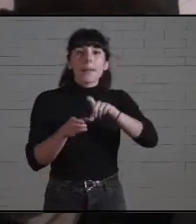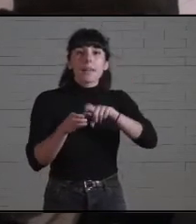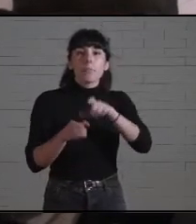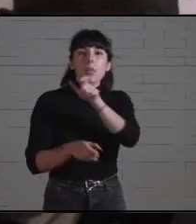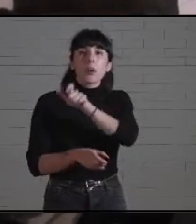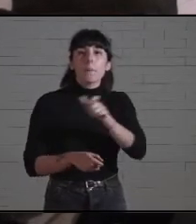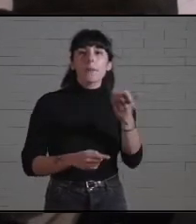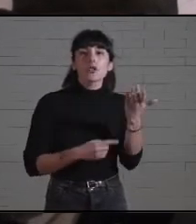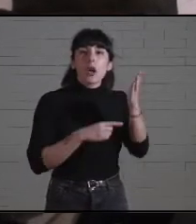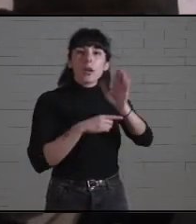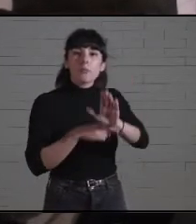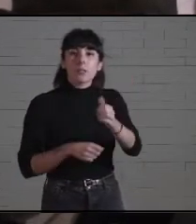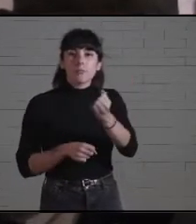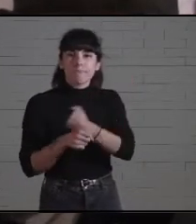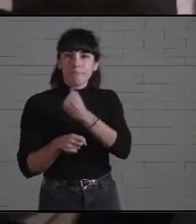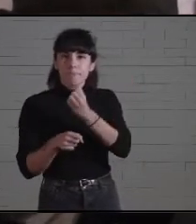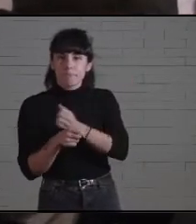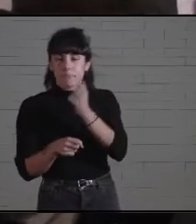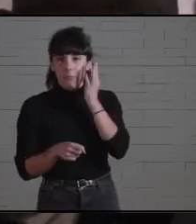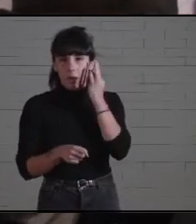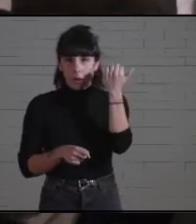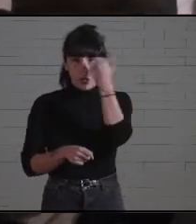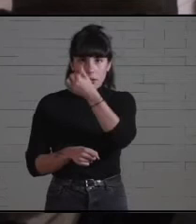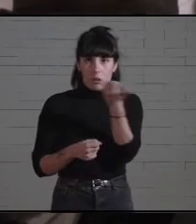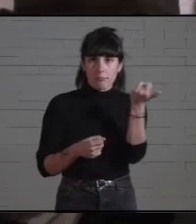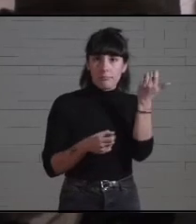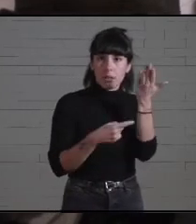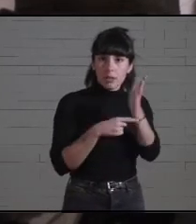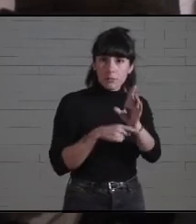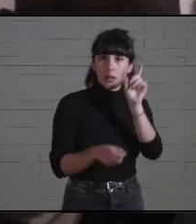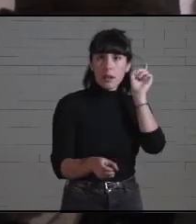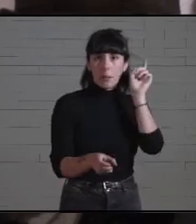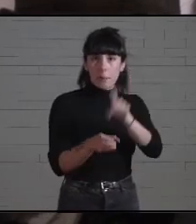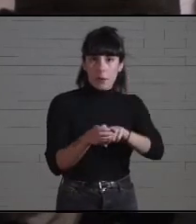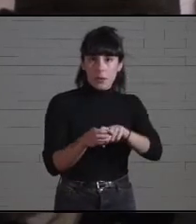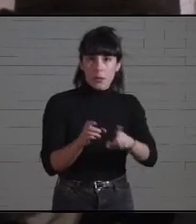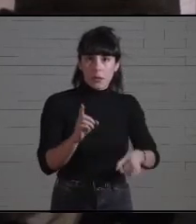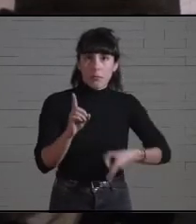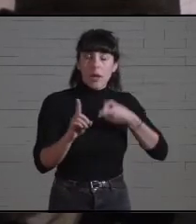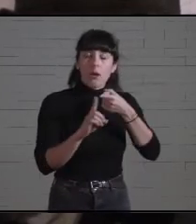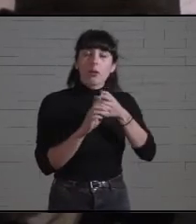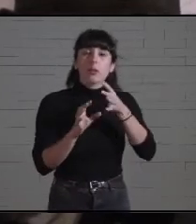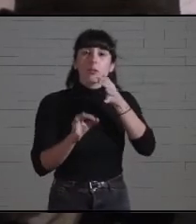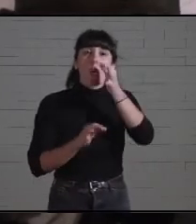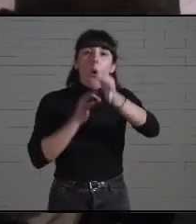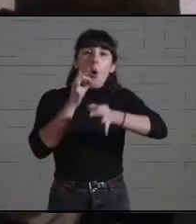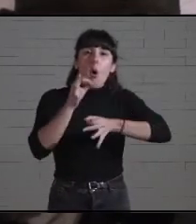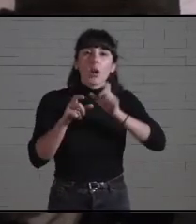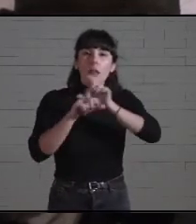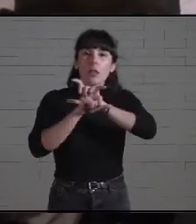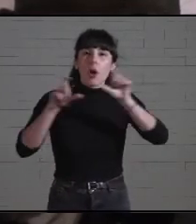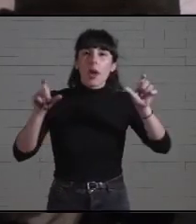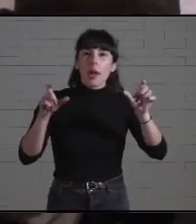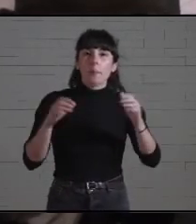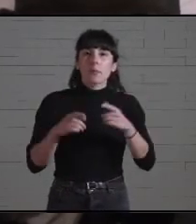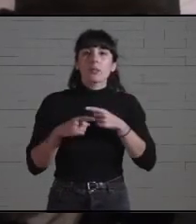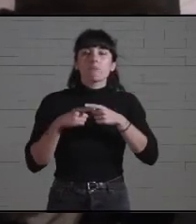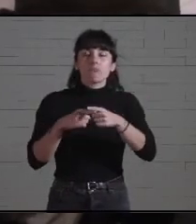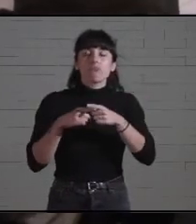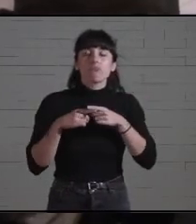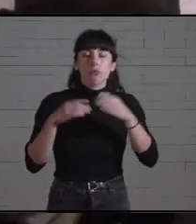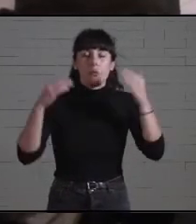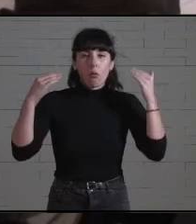trabajadoras en todo lo que es la organización de la conciliación en la empresa, que